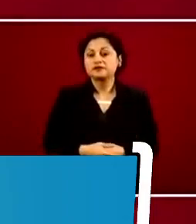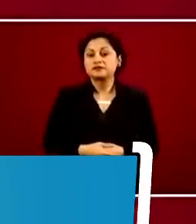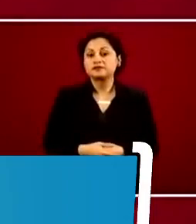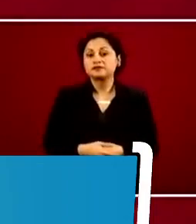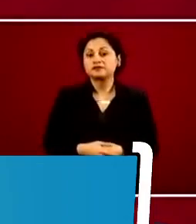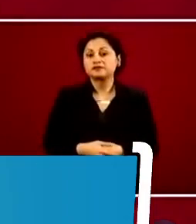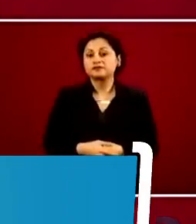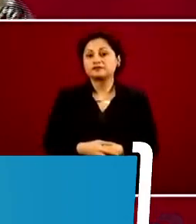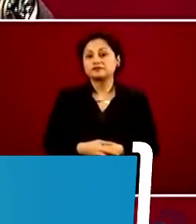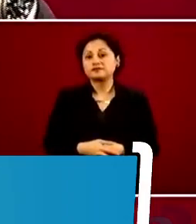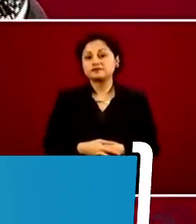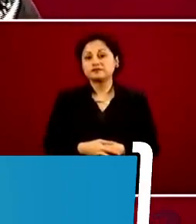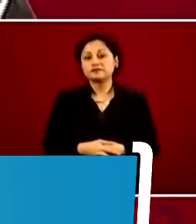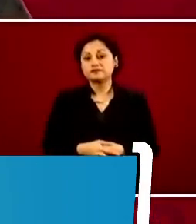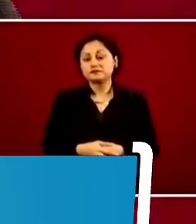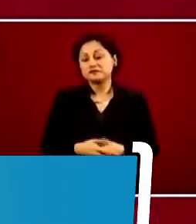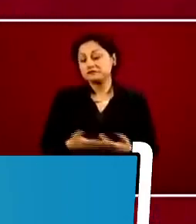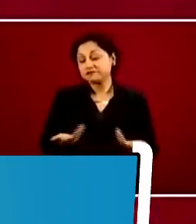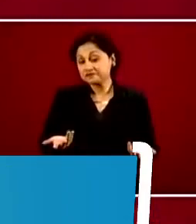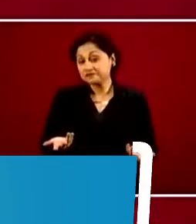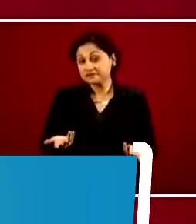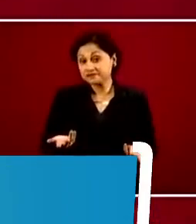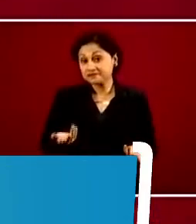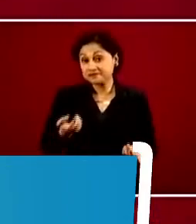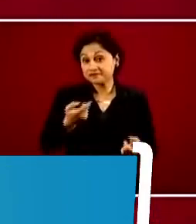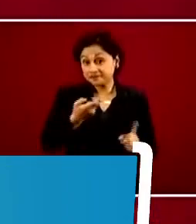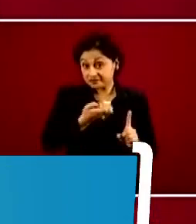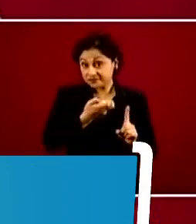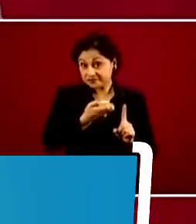pues no diría utilizado, pero